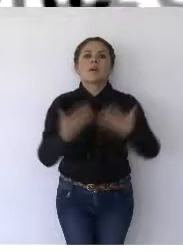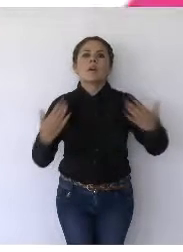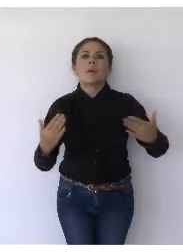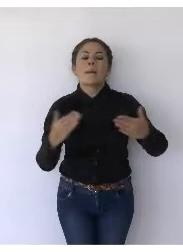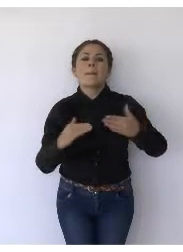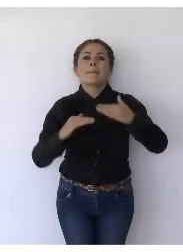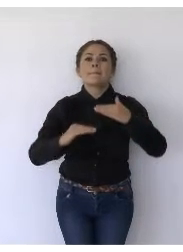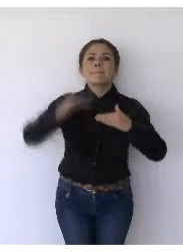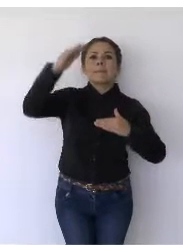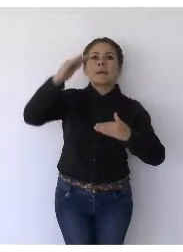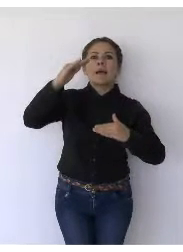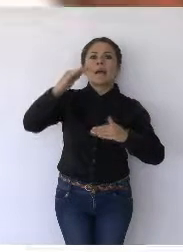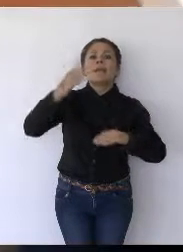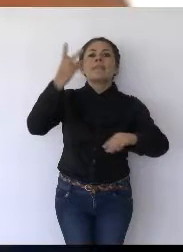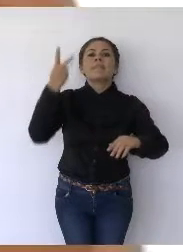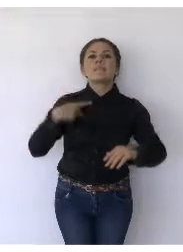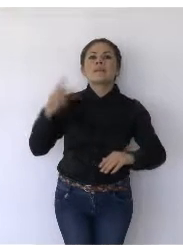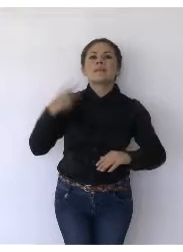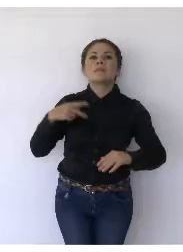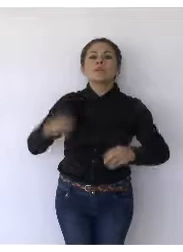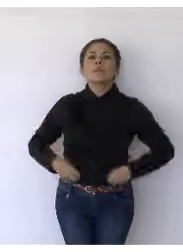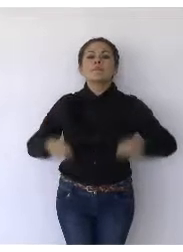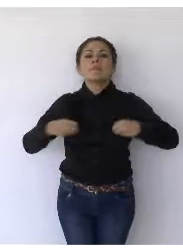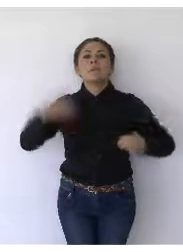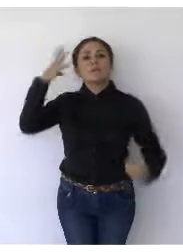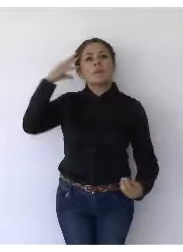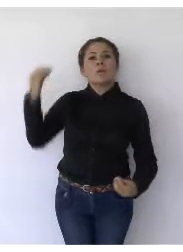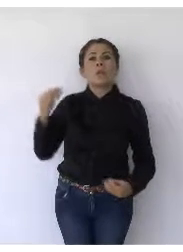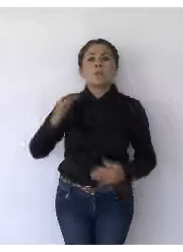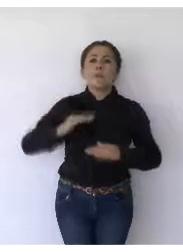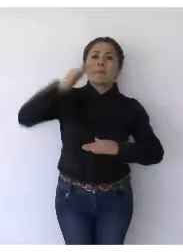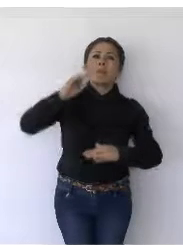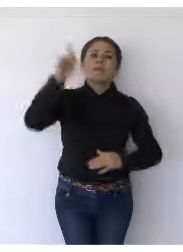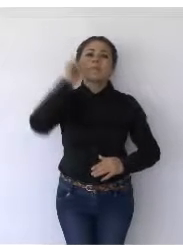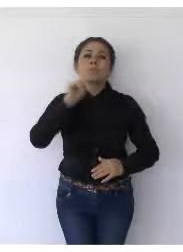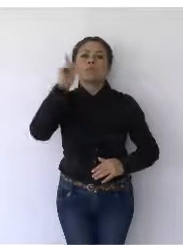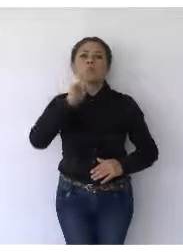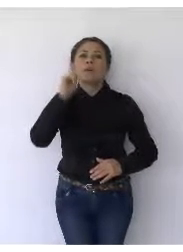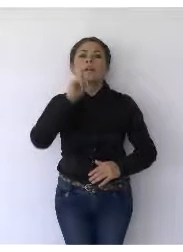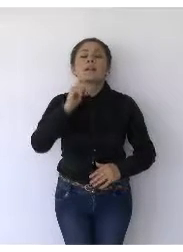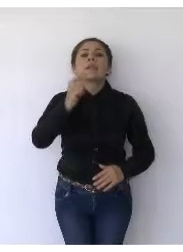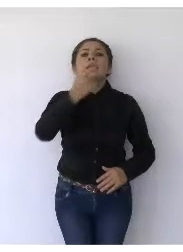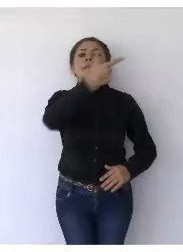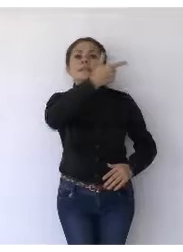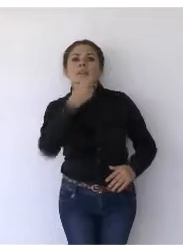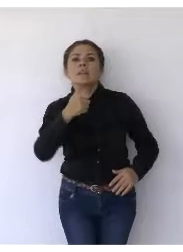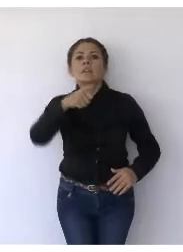Actualmente, la mayoría de la población en Colima son mujeres, con un total de